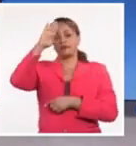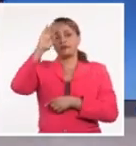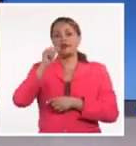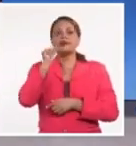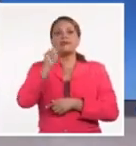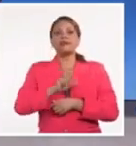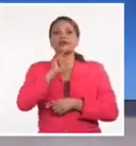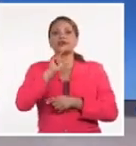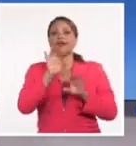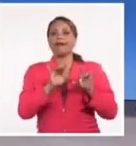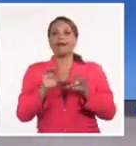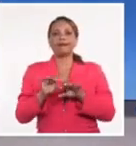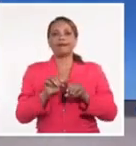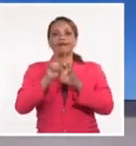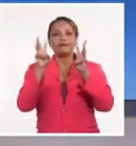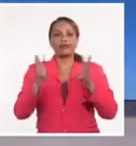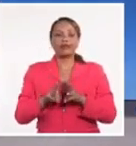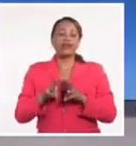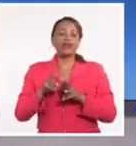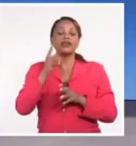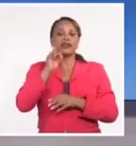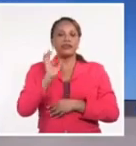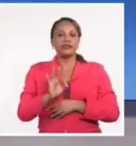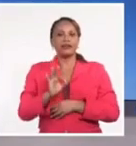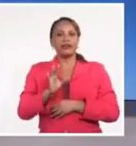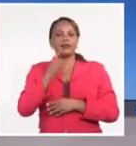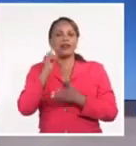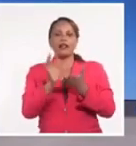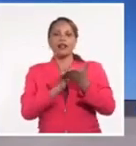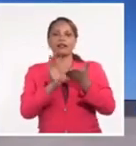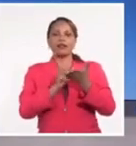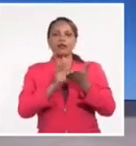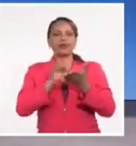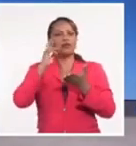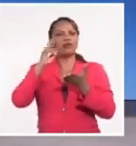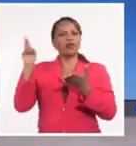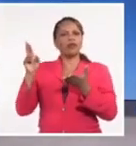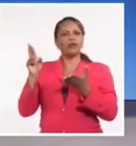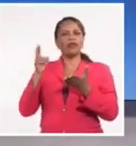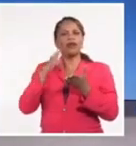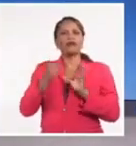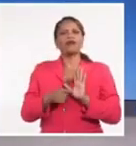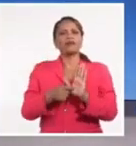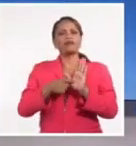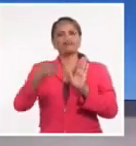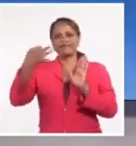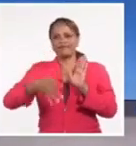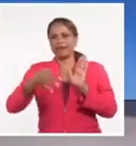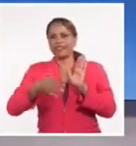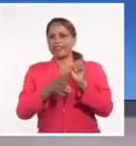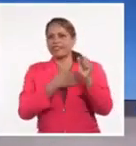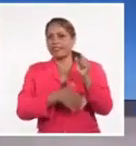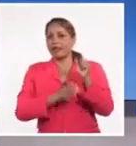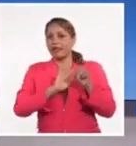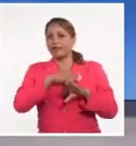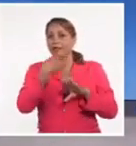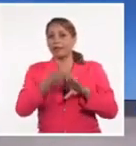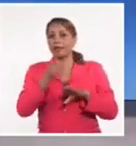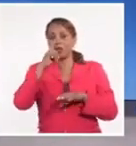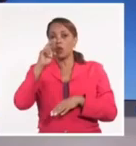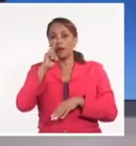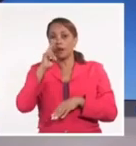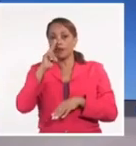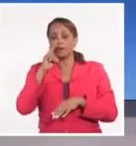terroristas digitales que no salen más allá de sus celulares. Ustedes se acuerdan cuando mostramos la verdad aquí, tras los hechos de Nuevitas en